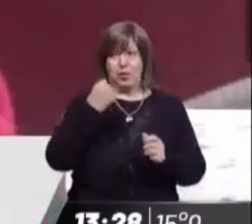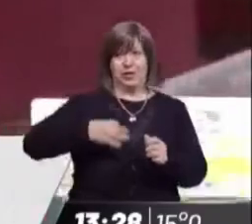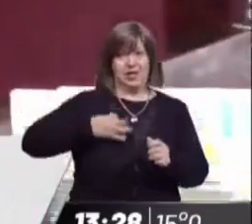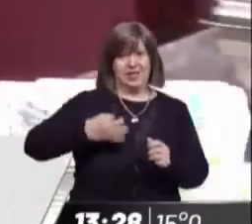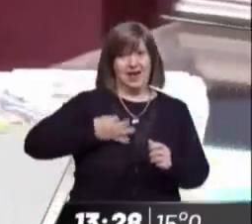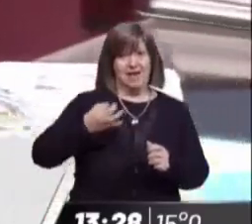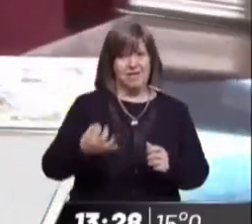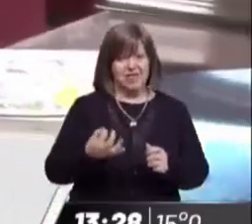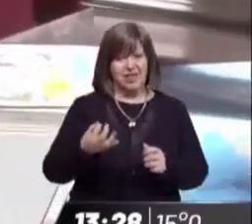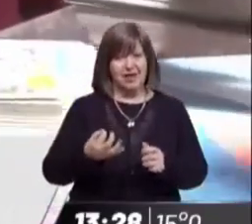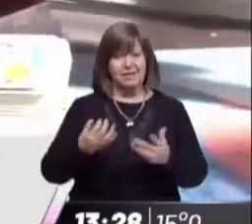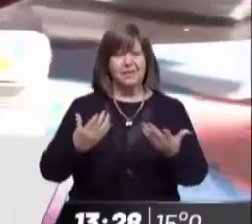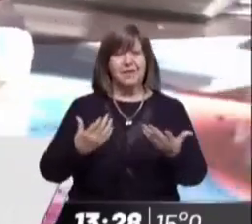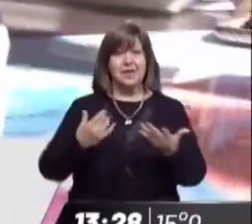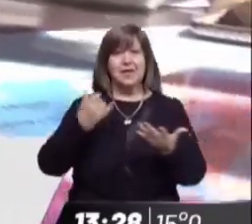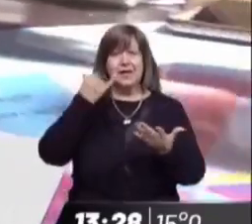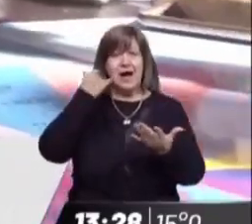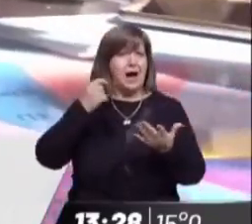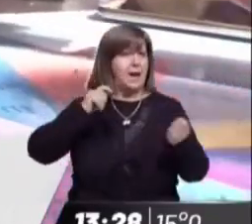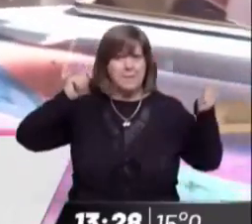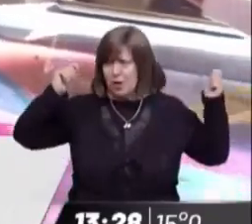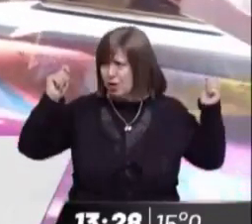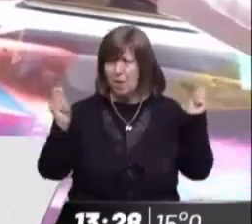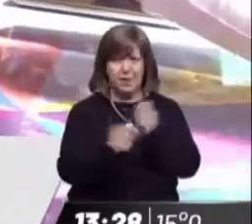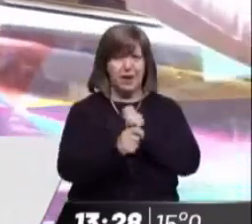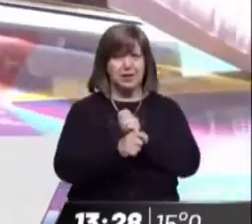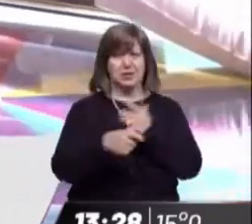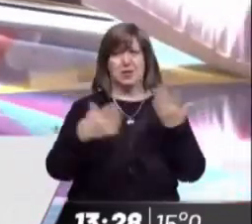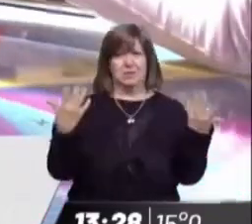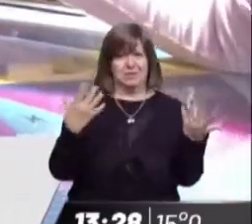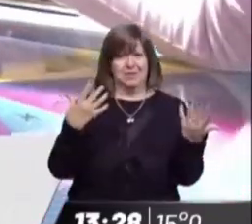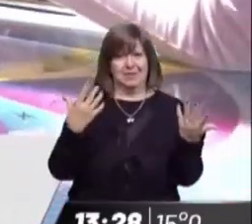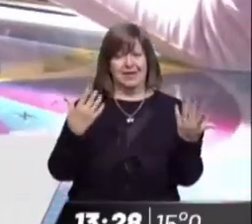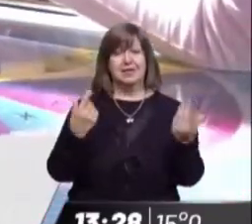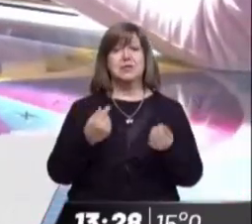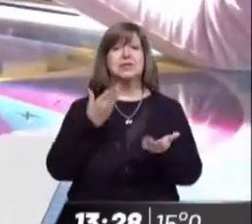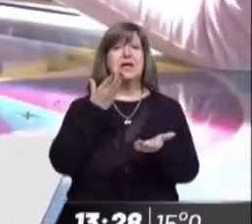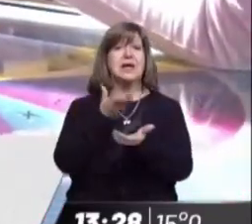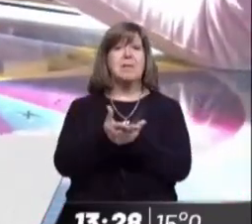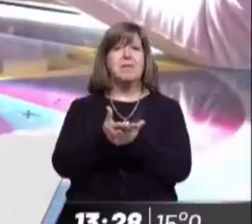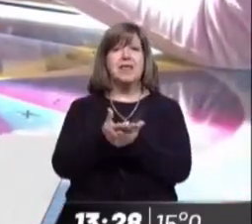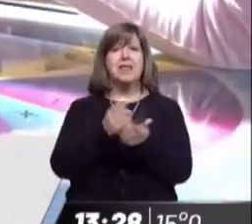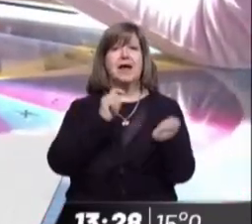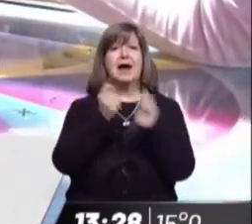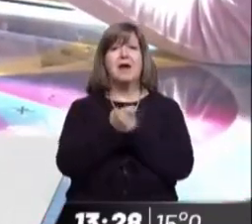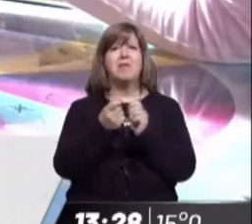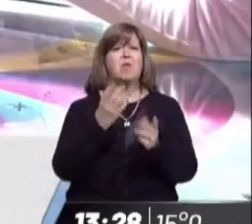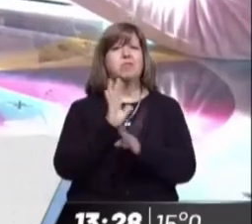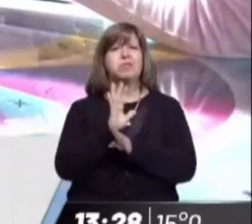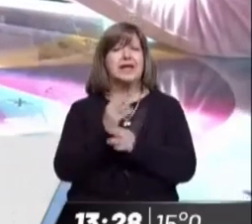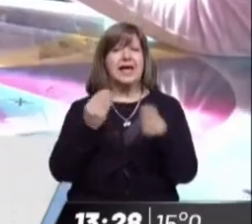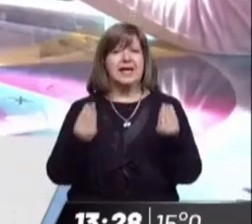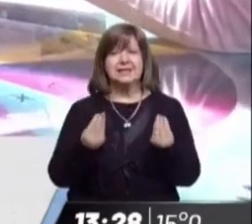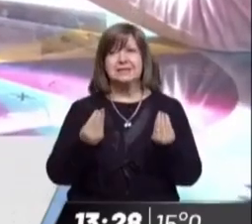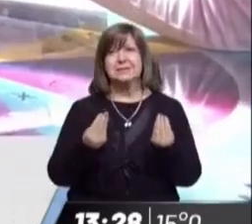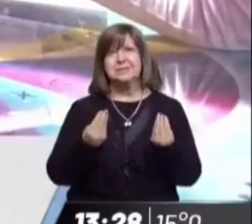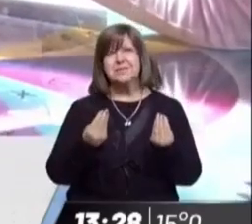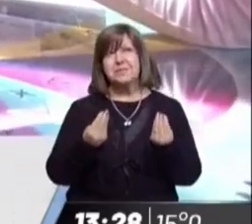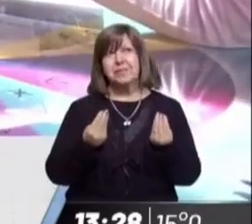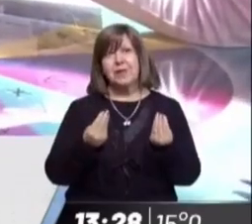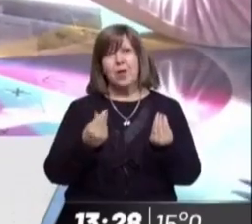aquellos cambios de raíz Y qué te Qué te pide estos cambios te invita a